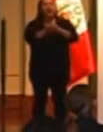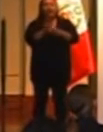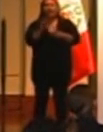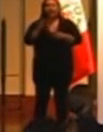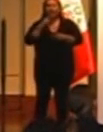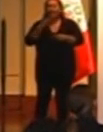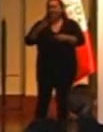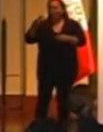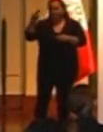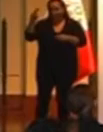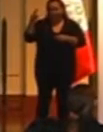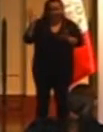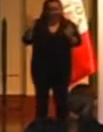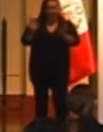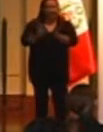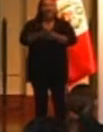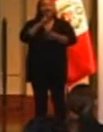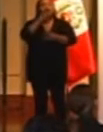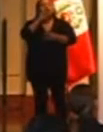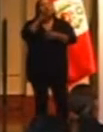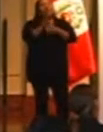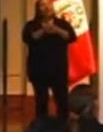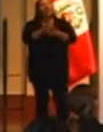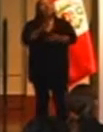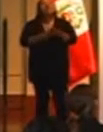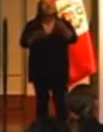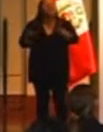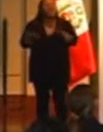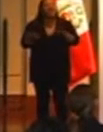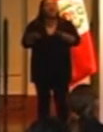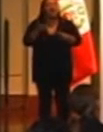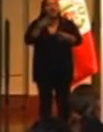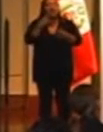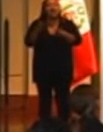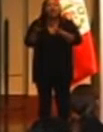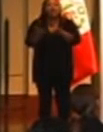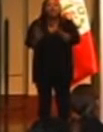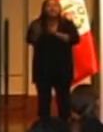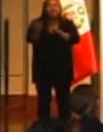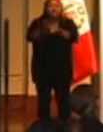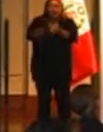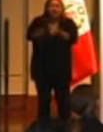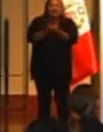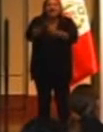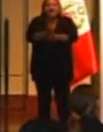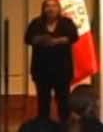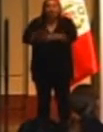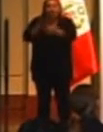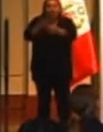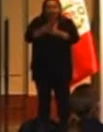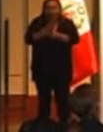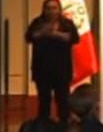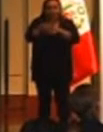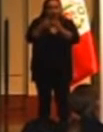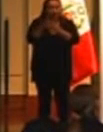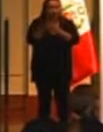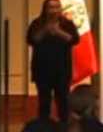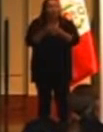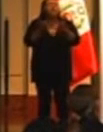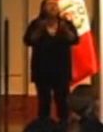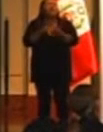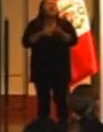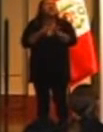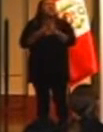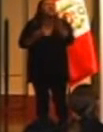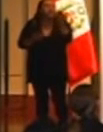intereses. Este es un banco que lo que hace es genera más seguridad. ¿Por qué? ¿En qué